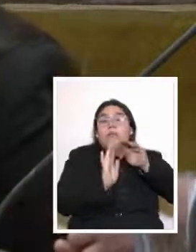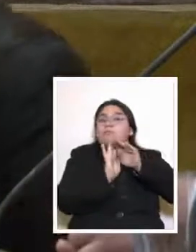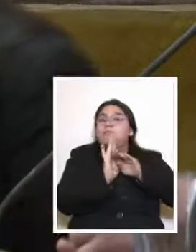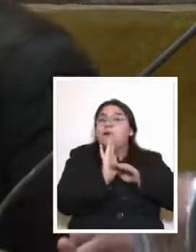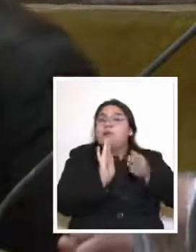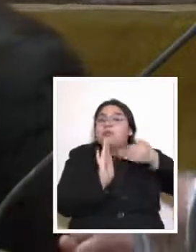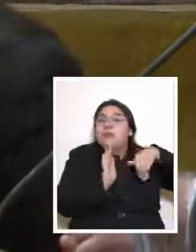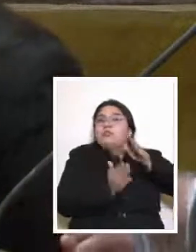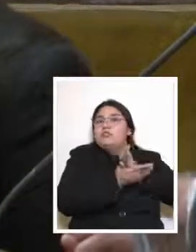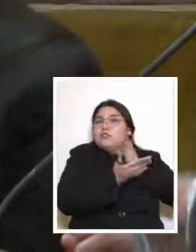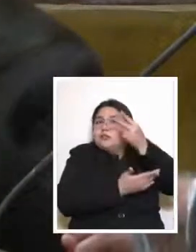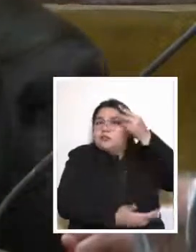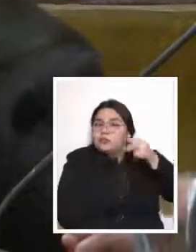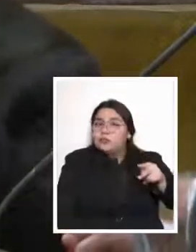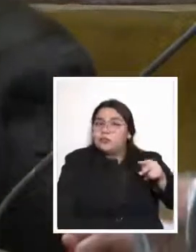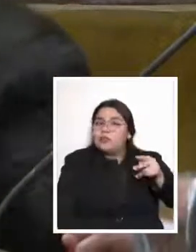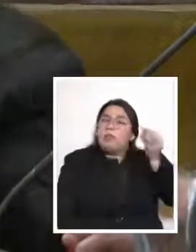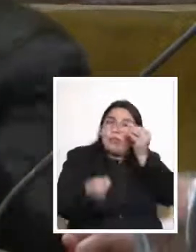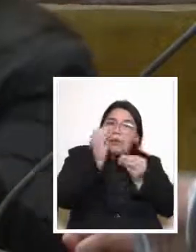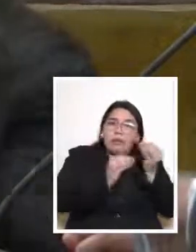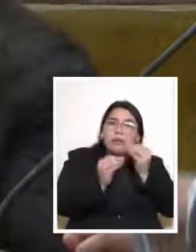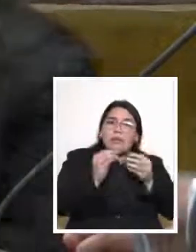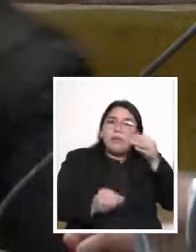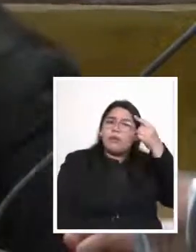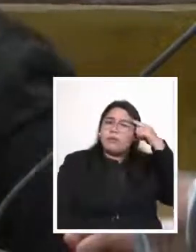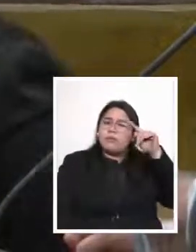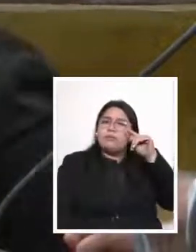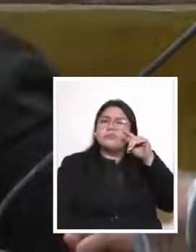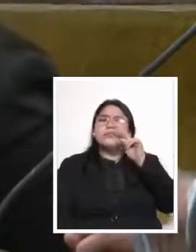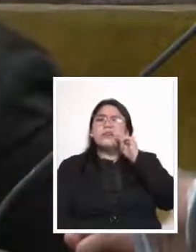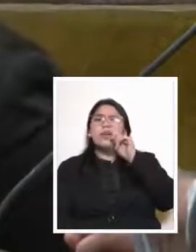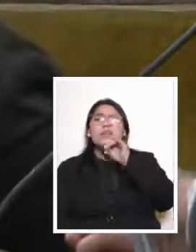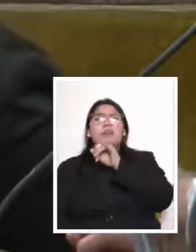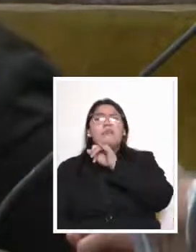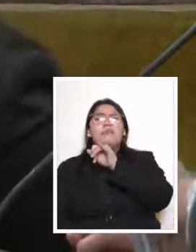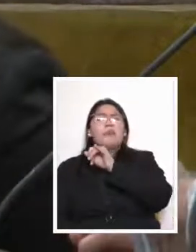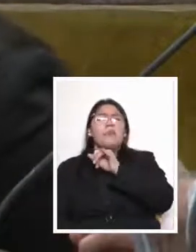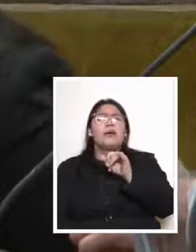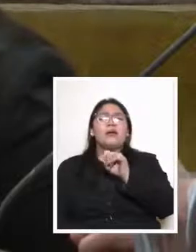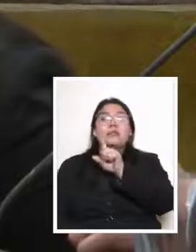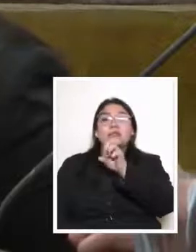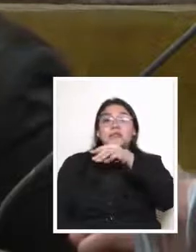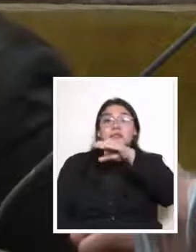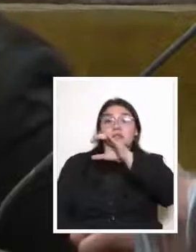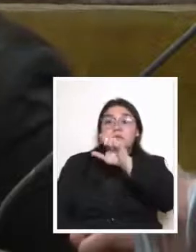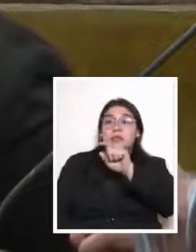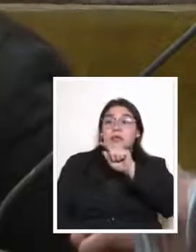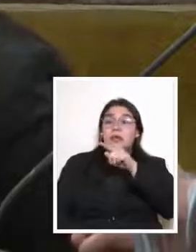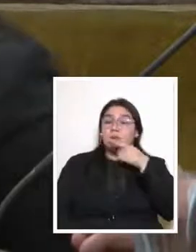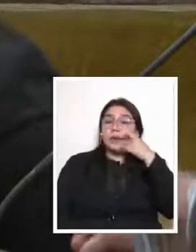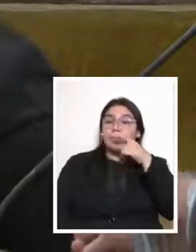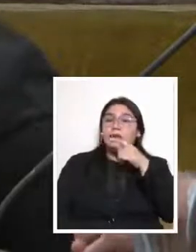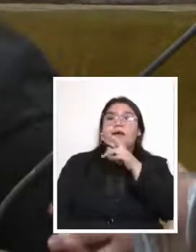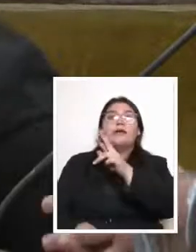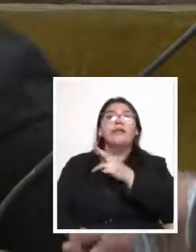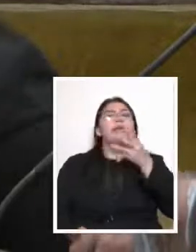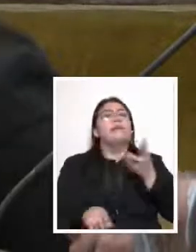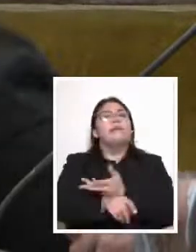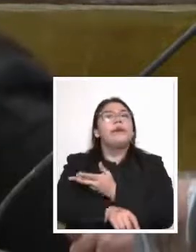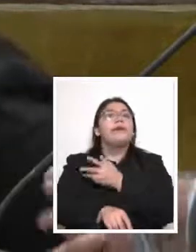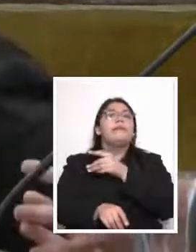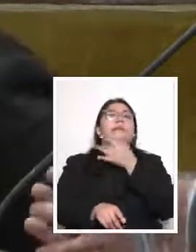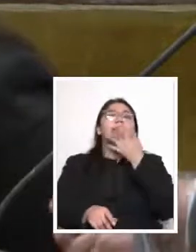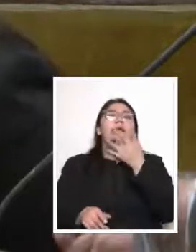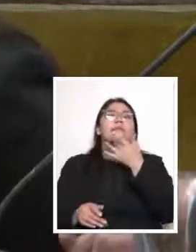eso implica que después, de nuevo, nos va mal en el CIMSE, porque en el CIMSE nos preguntan el currículum que corresponde. Porque la profesora se puso creativa,